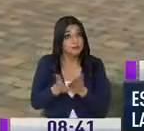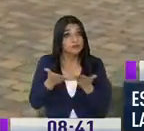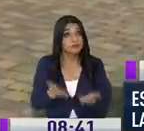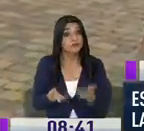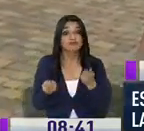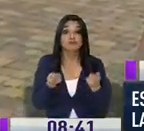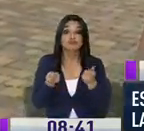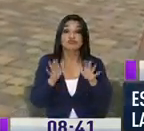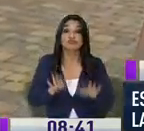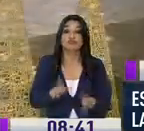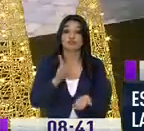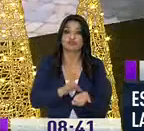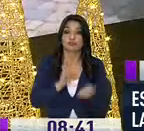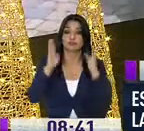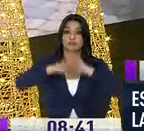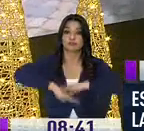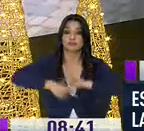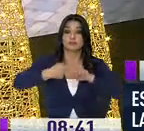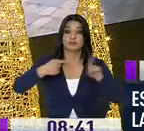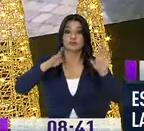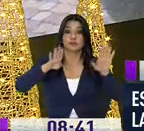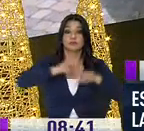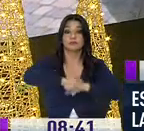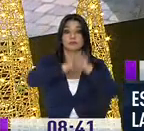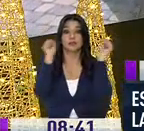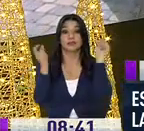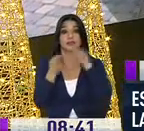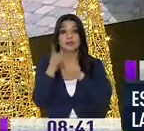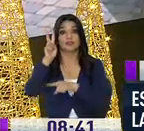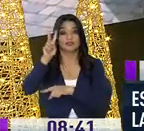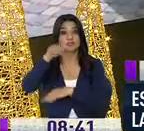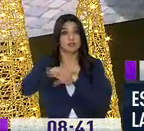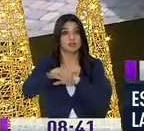este control desde las 9 de la mañana hasta las...